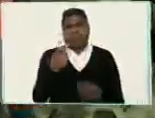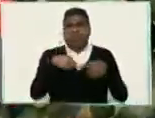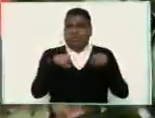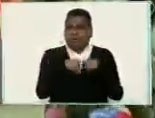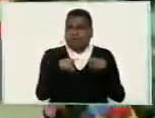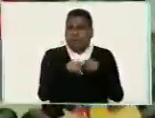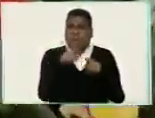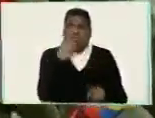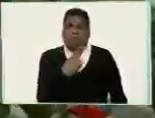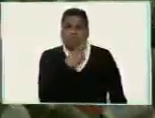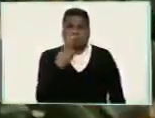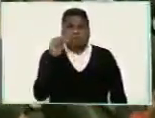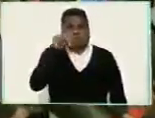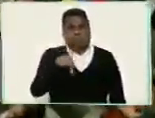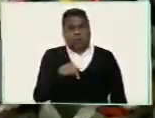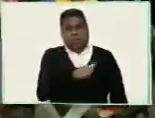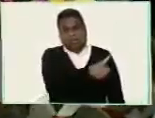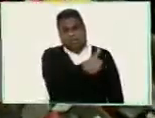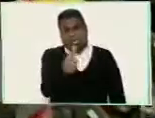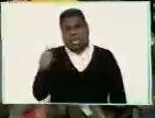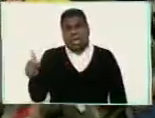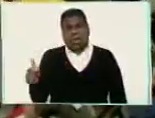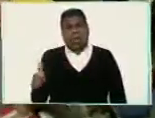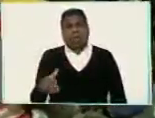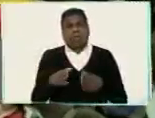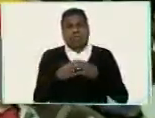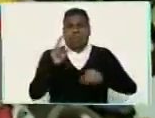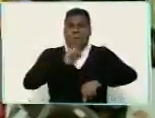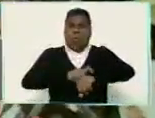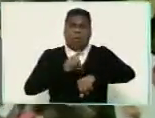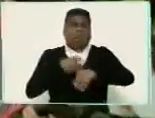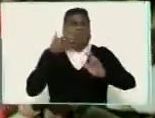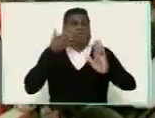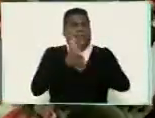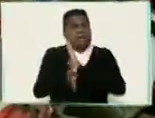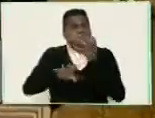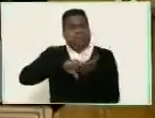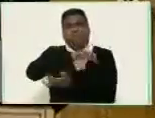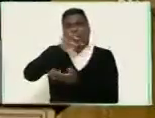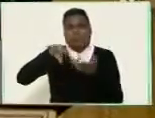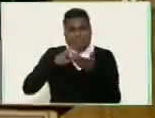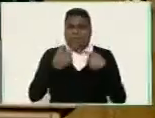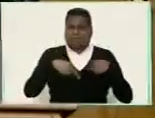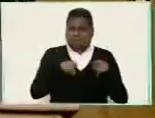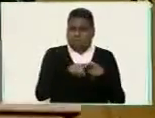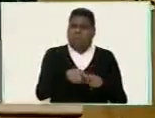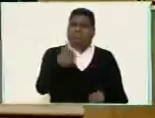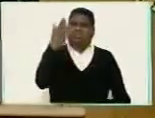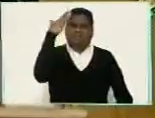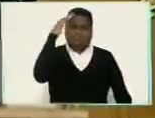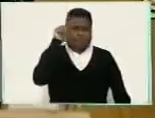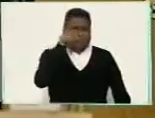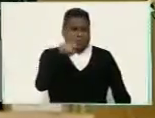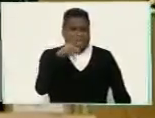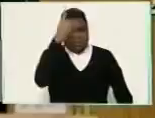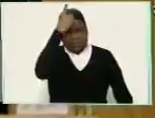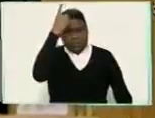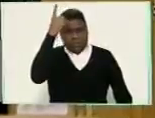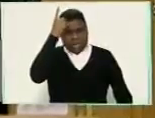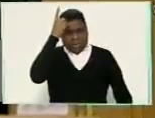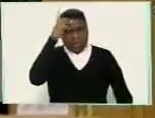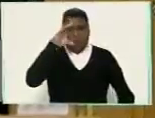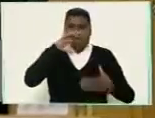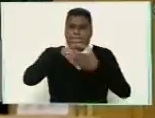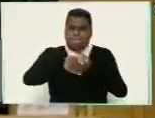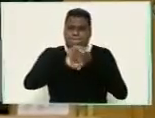igual compromiso como lo ha venido teniendo en cada una de las batallas que le ha tocado librar. Y cuente usted, compañero Diosdado, camarada,